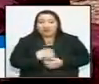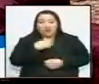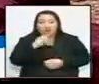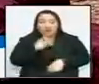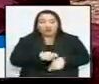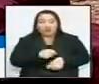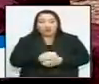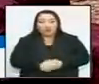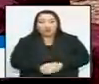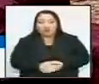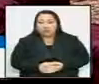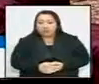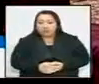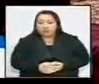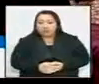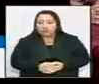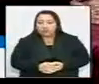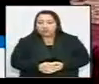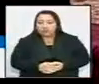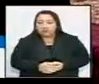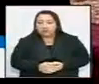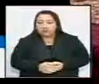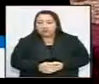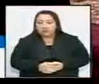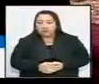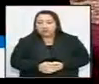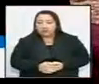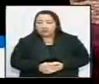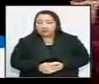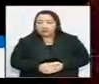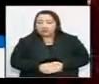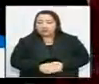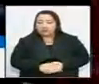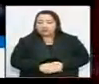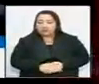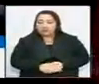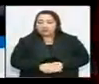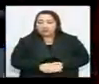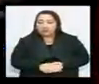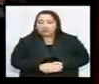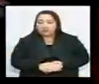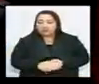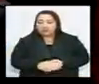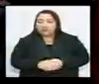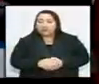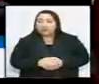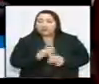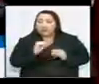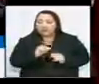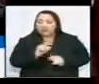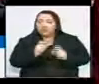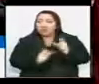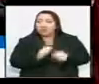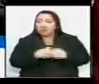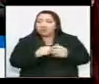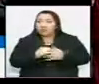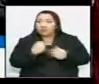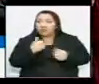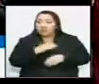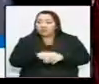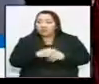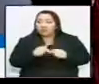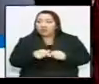comentando en esta reunión al día de hoy. Perfecto, presidente. Entonces, queden autos, por favor, notificar a las personas para que nos den cuenta